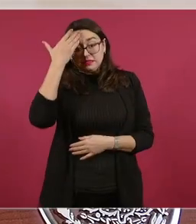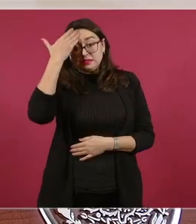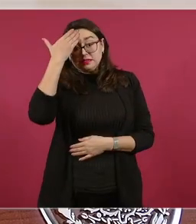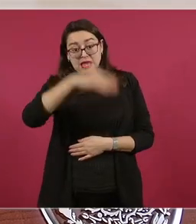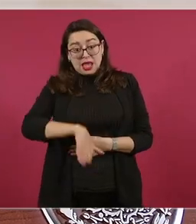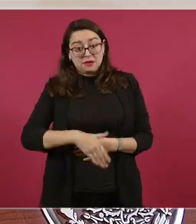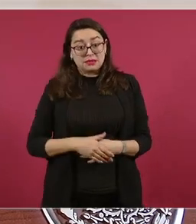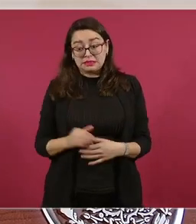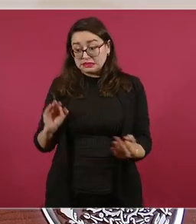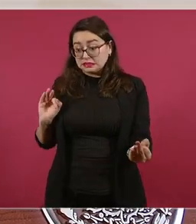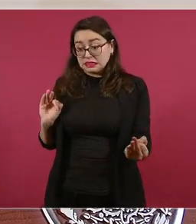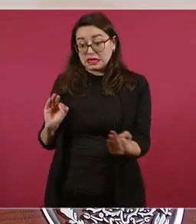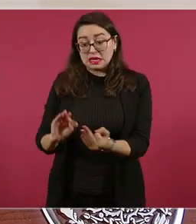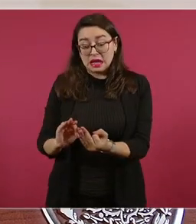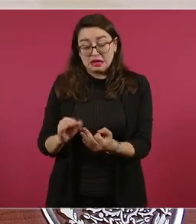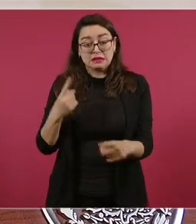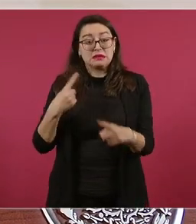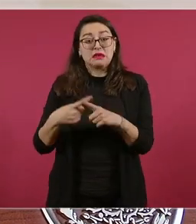Ya falta muy poco.